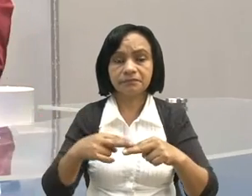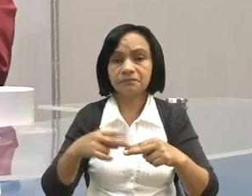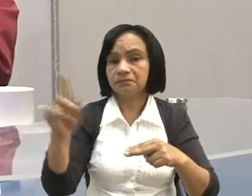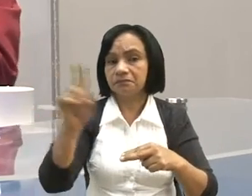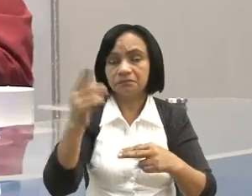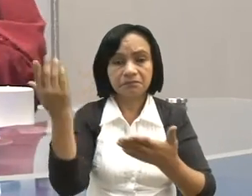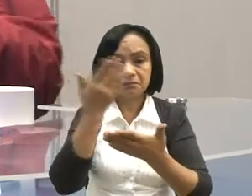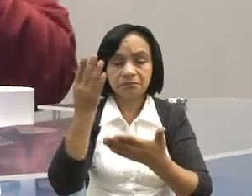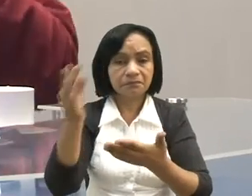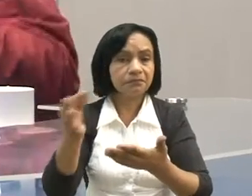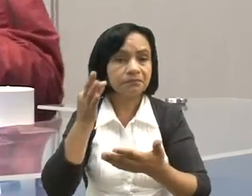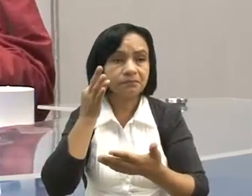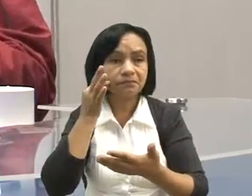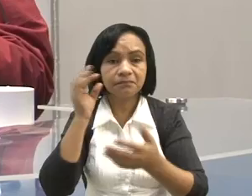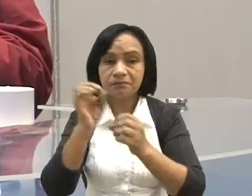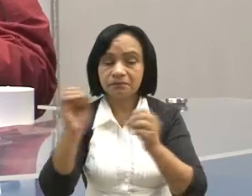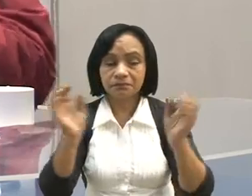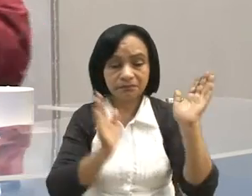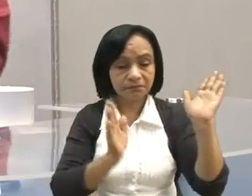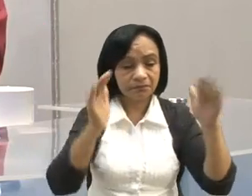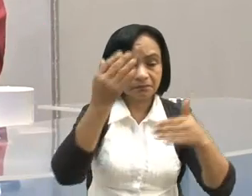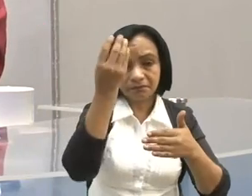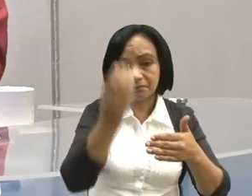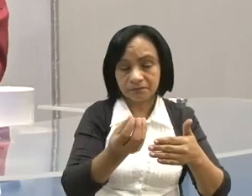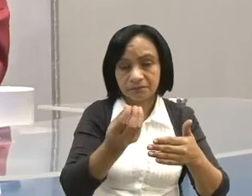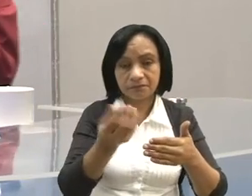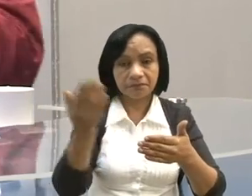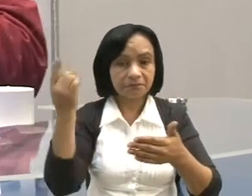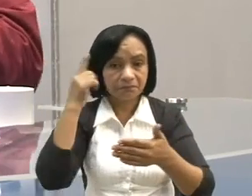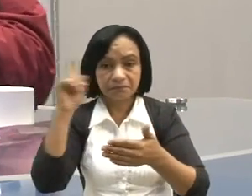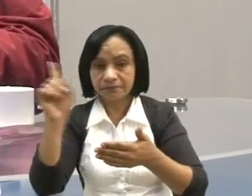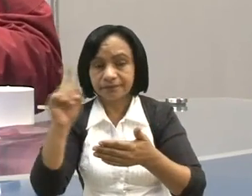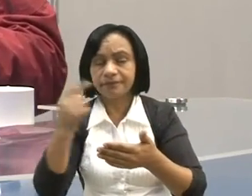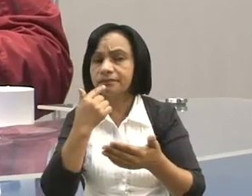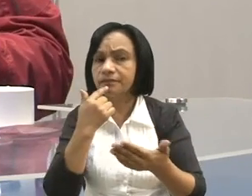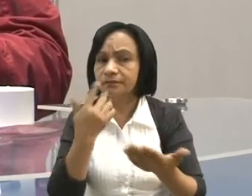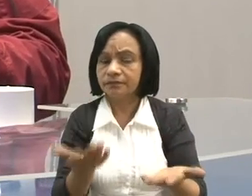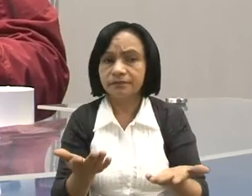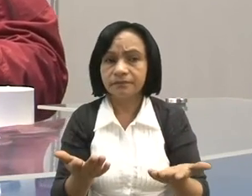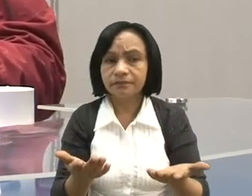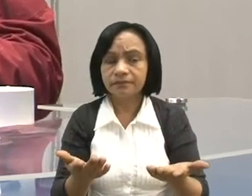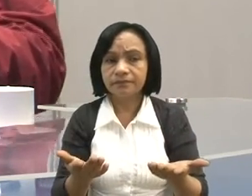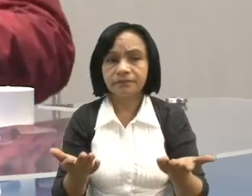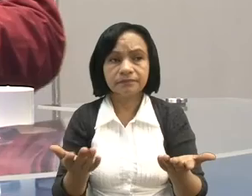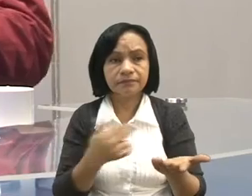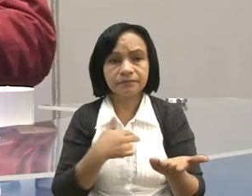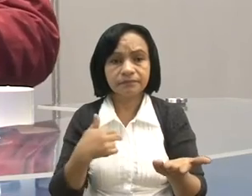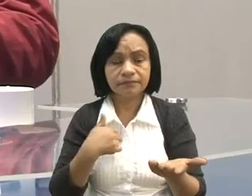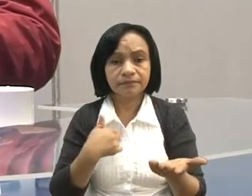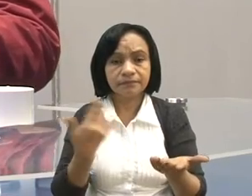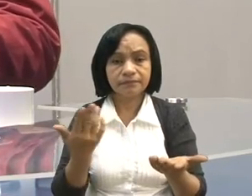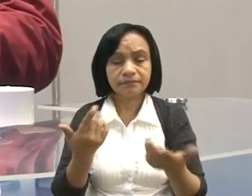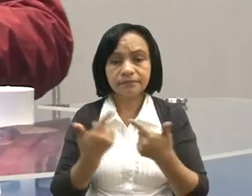de dos, empírico por título y empírico de conocimiento. ¿Por qué de conocimiento? Porque simplemente con la famosa